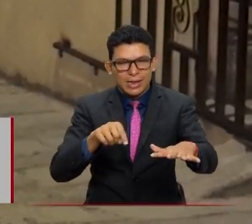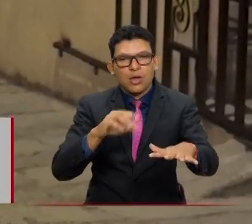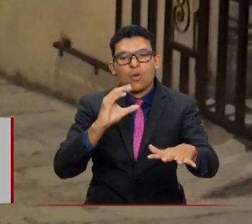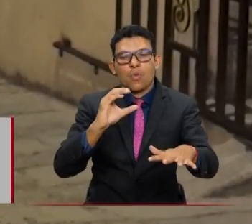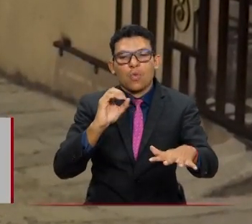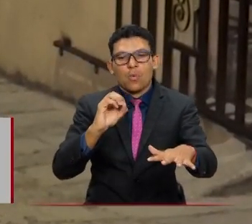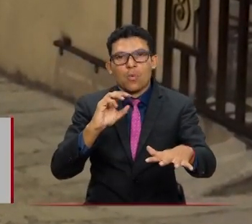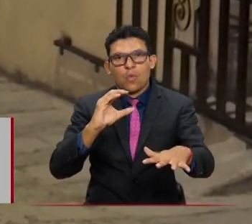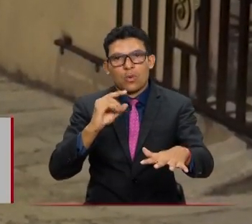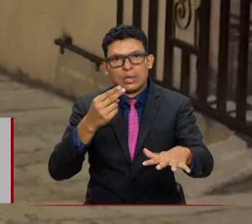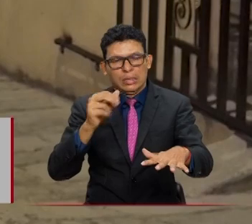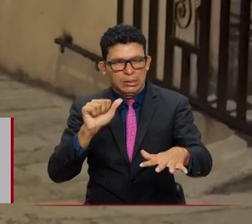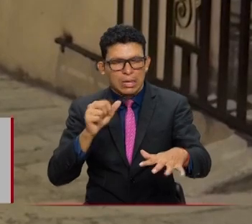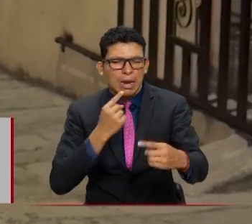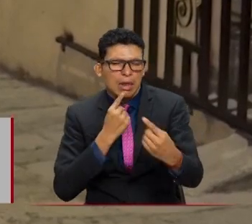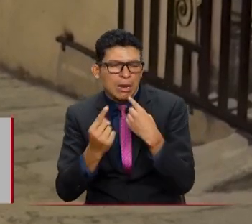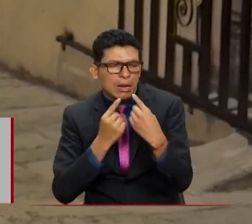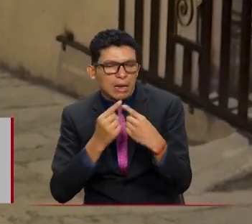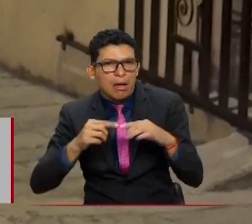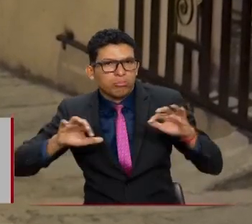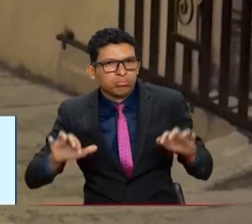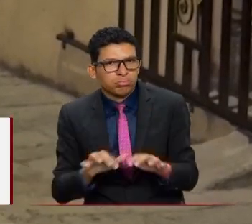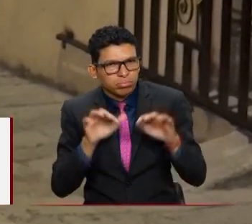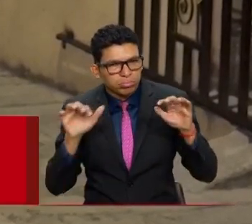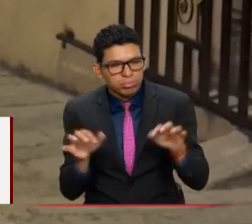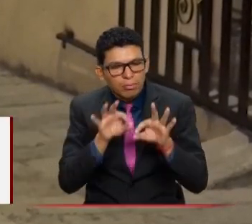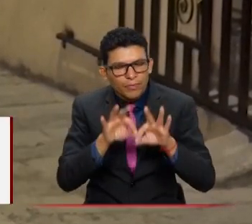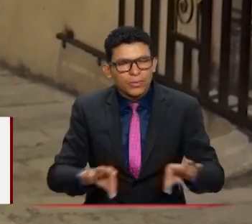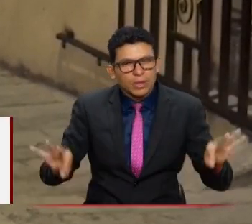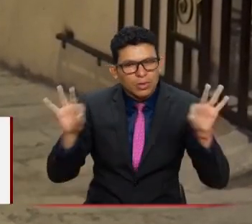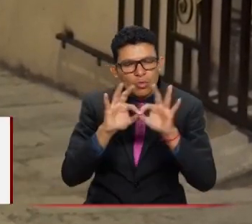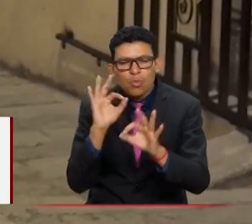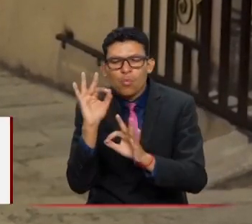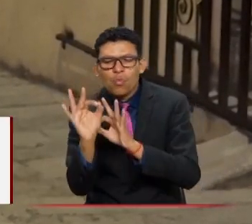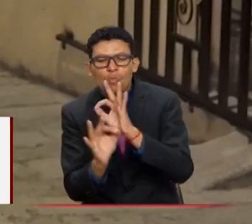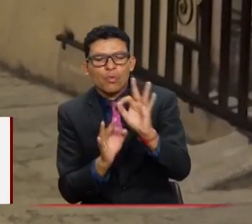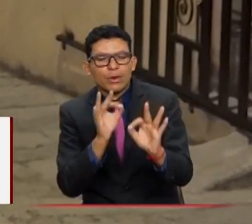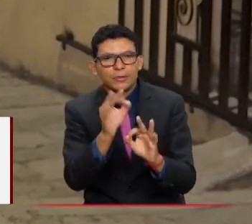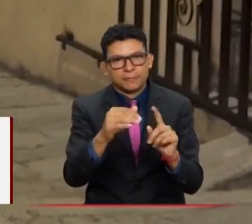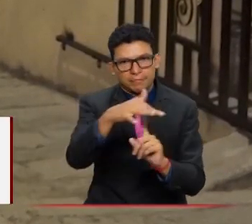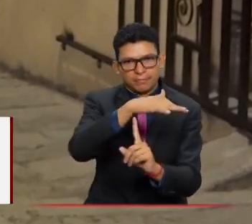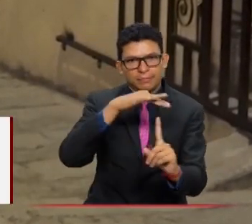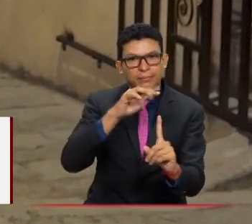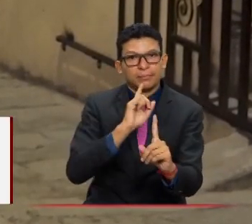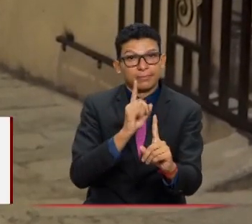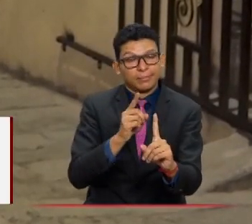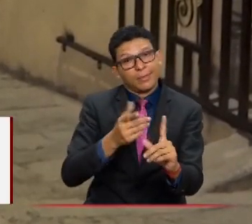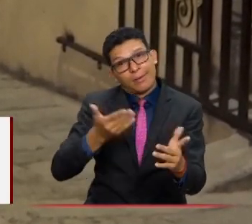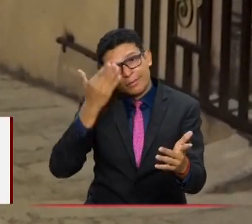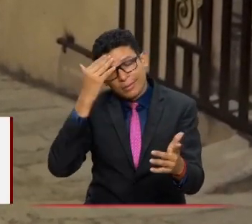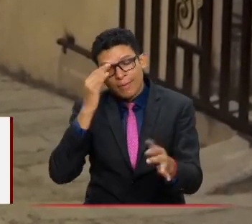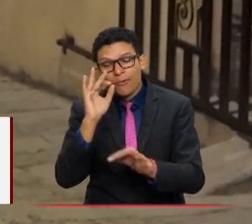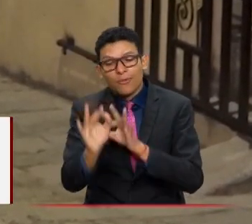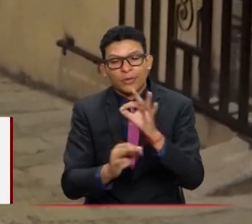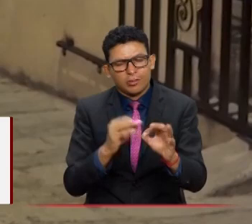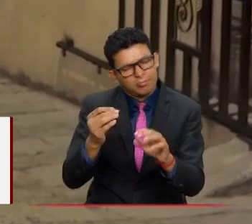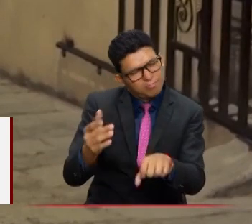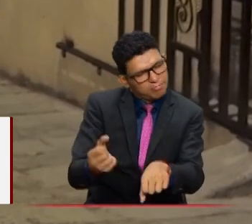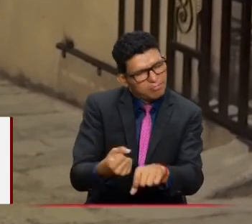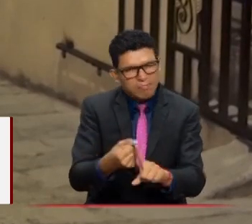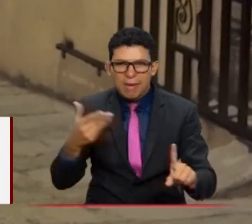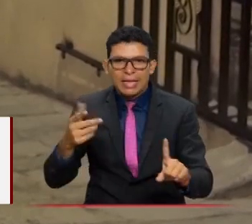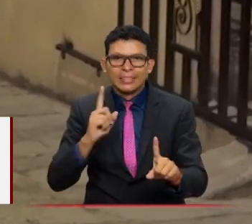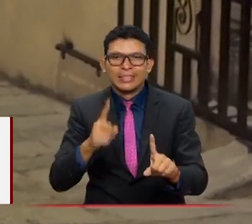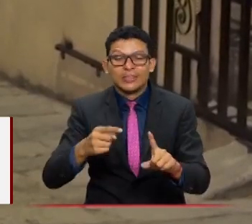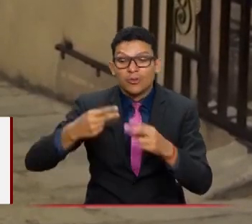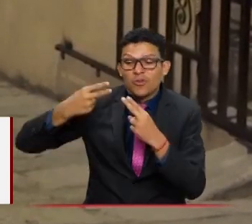Cocha, para hablar de actividades importantes de preservación ambiental y desde luego de cuidar y potenciar esta